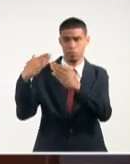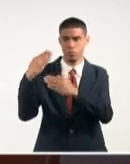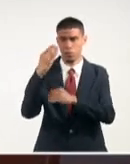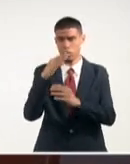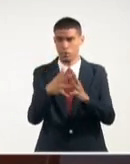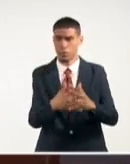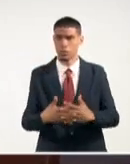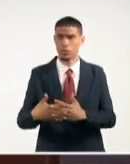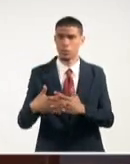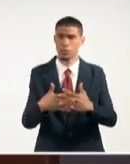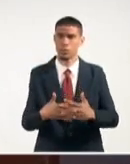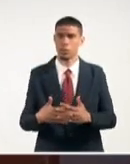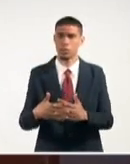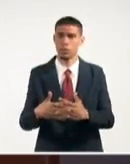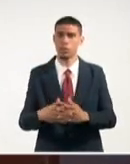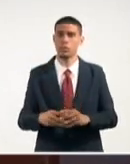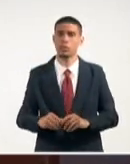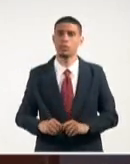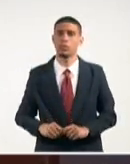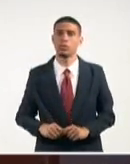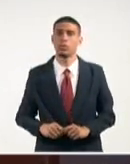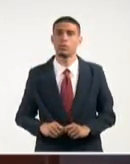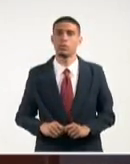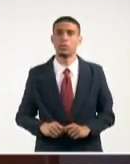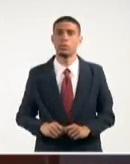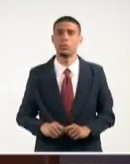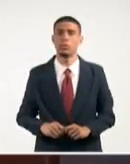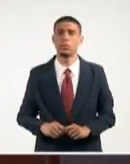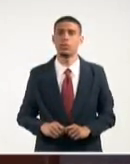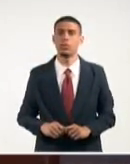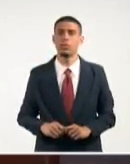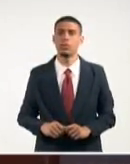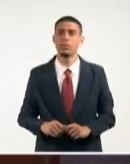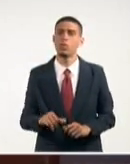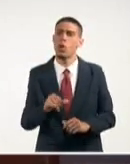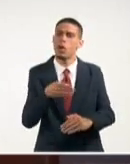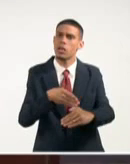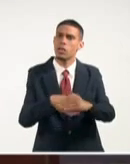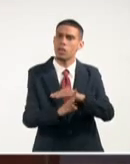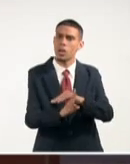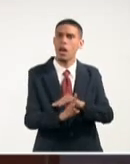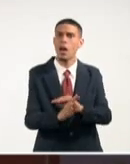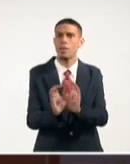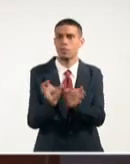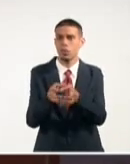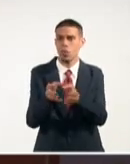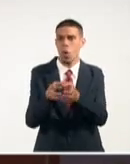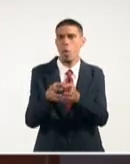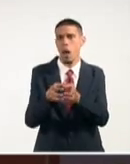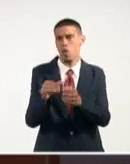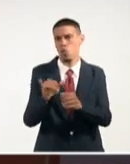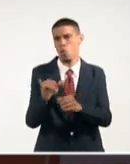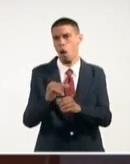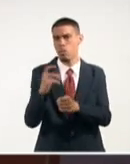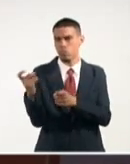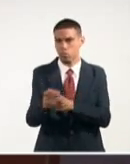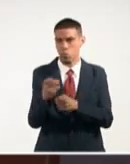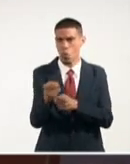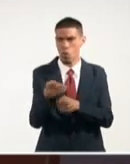fue impedir la entrada a la ciudad de las tropas del Ejército